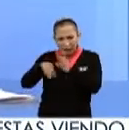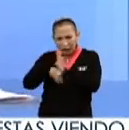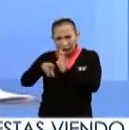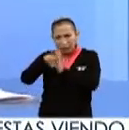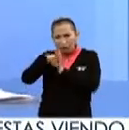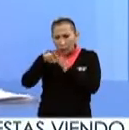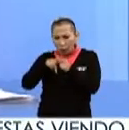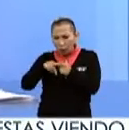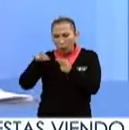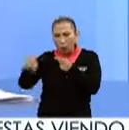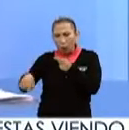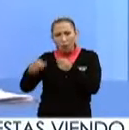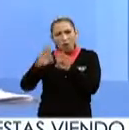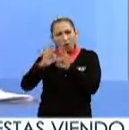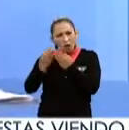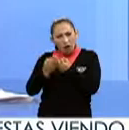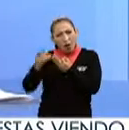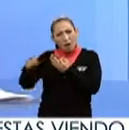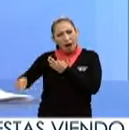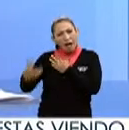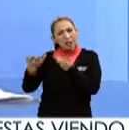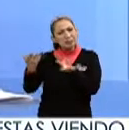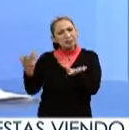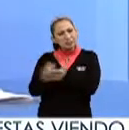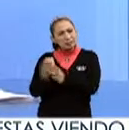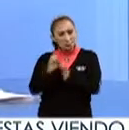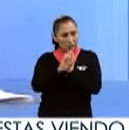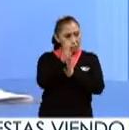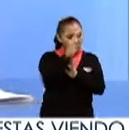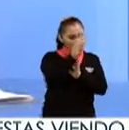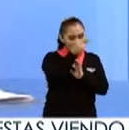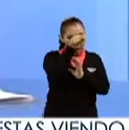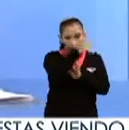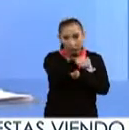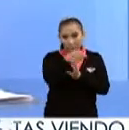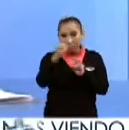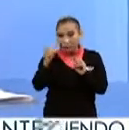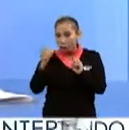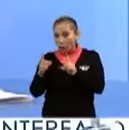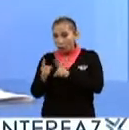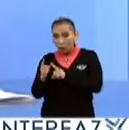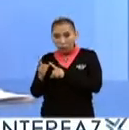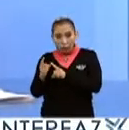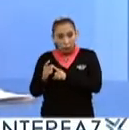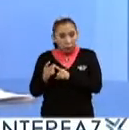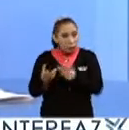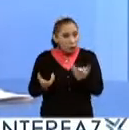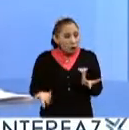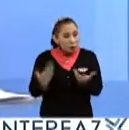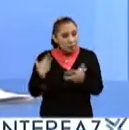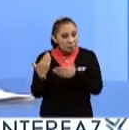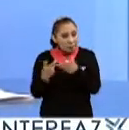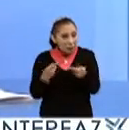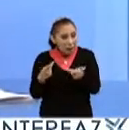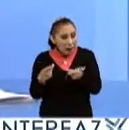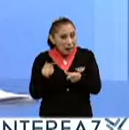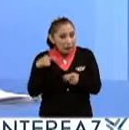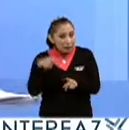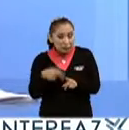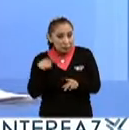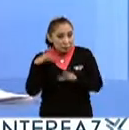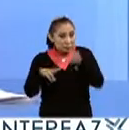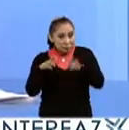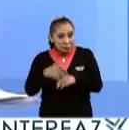metodologías y otras instancias como la UNAM o donde se desarrolle la parte de